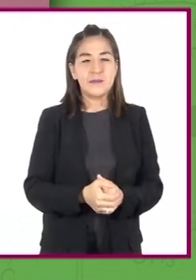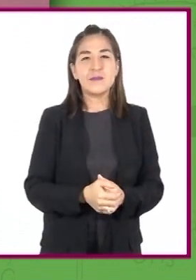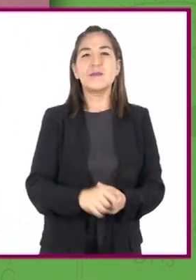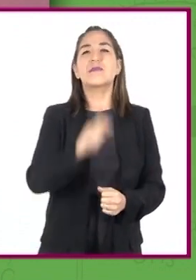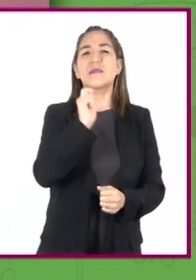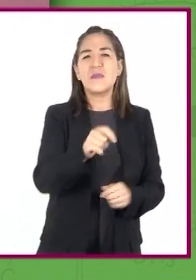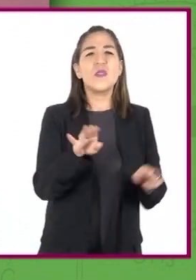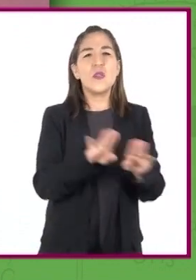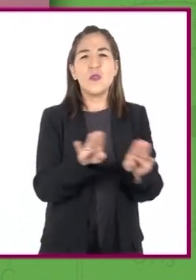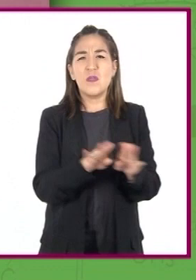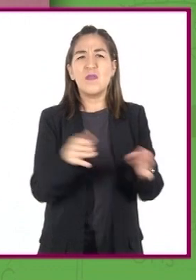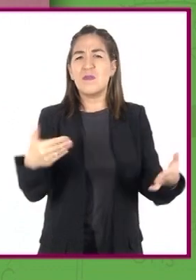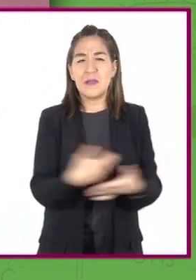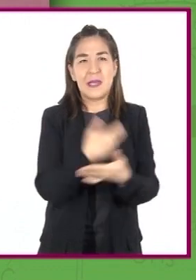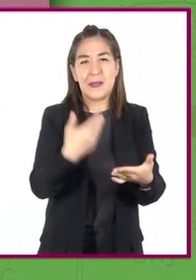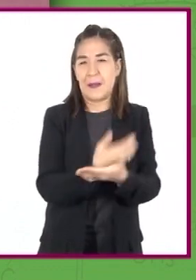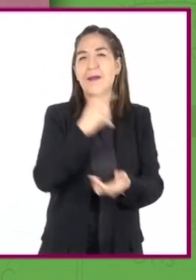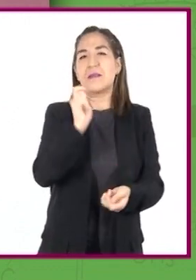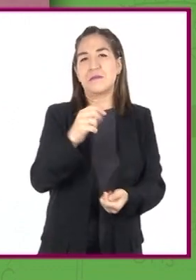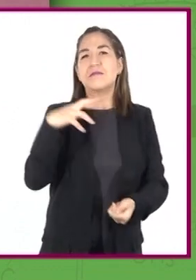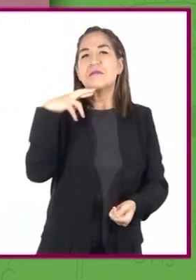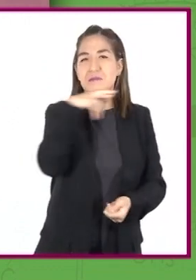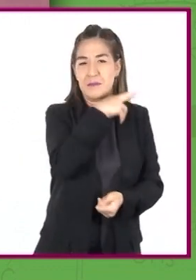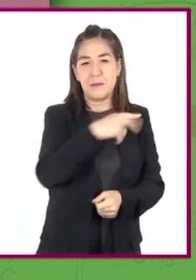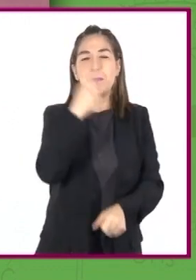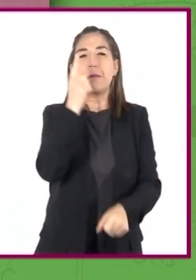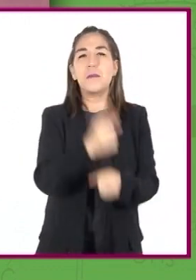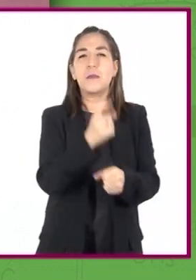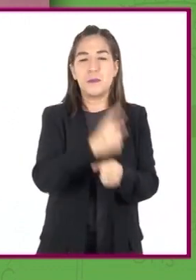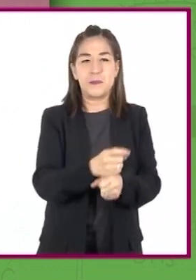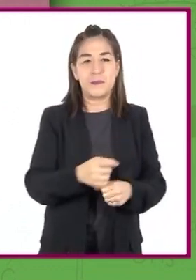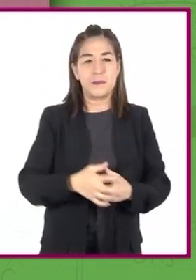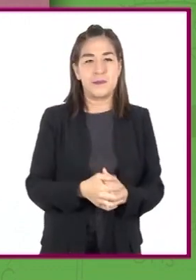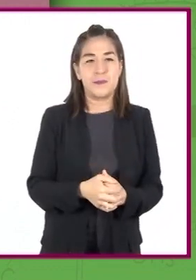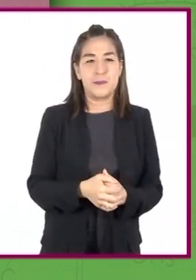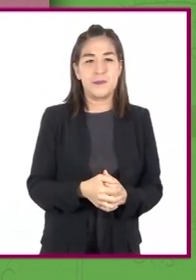reproductivo es bastante rápido. Primero,